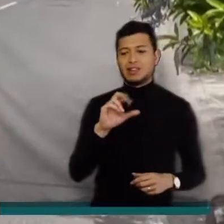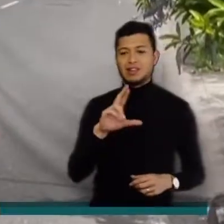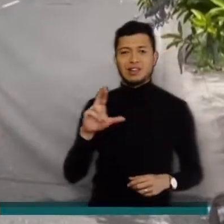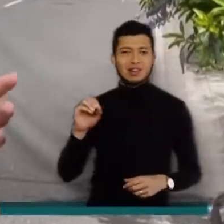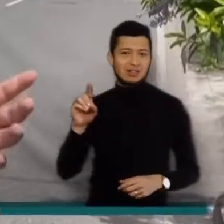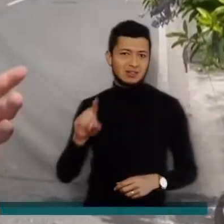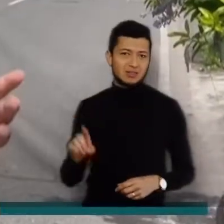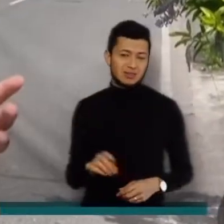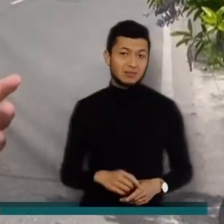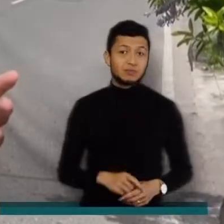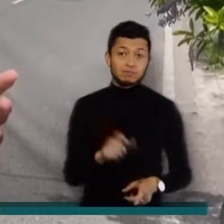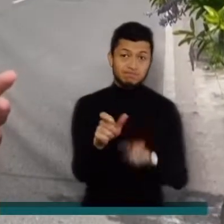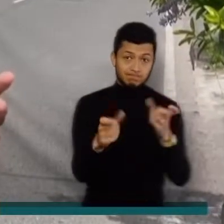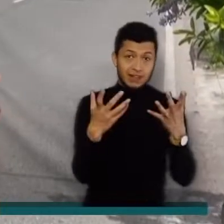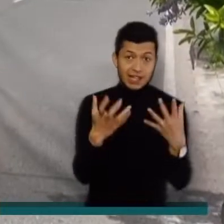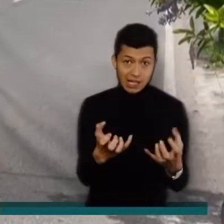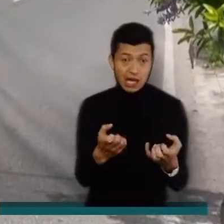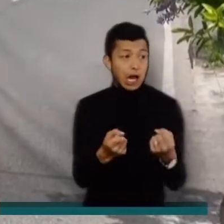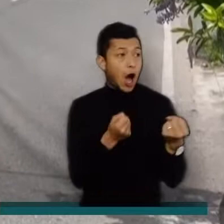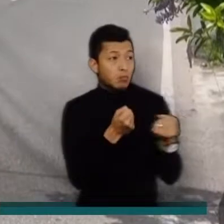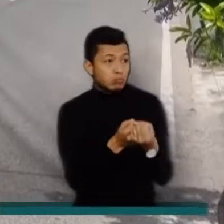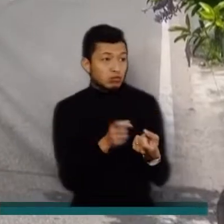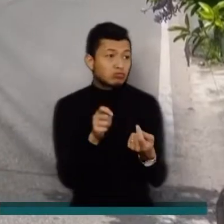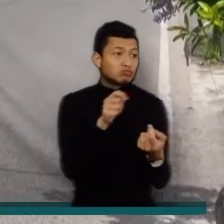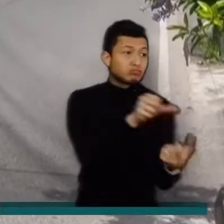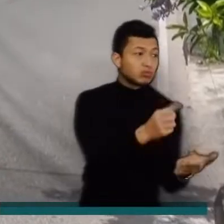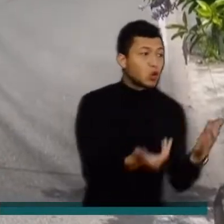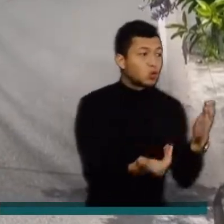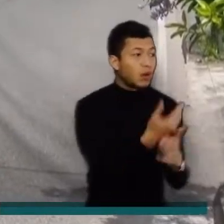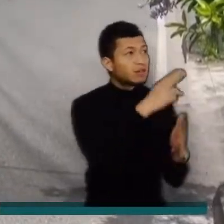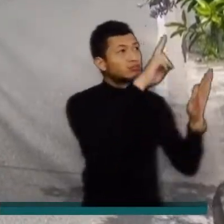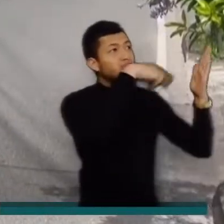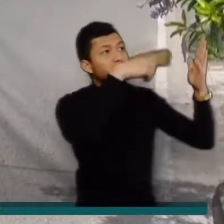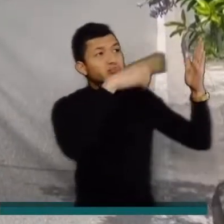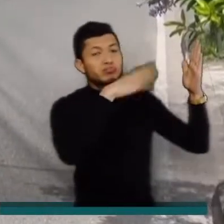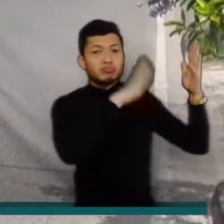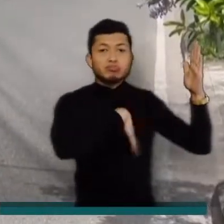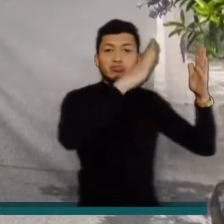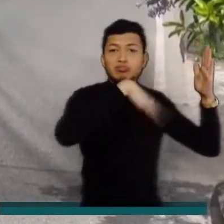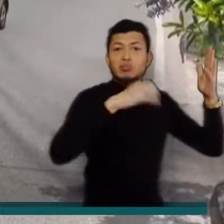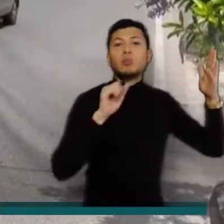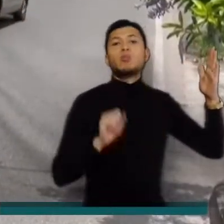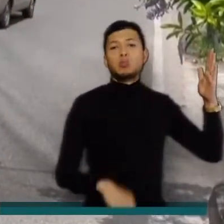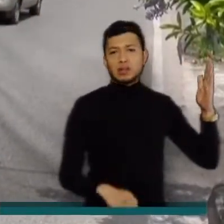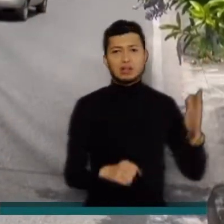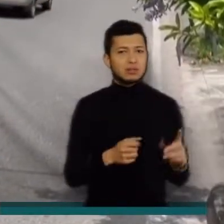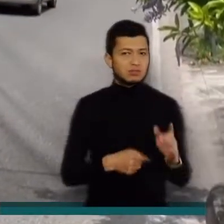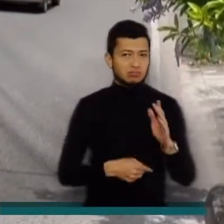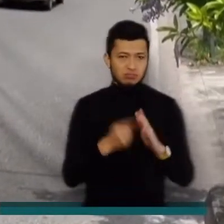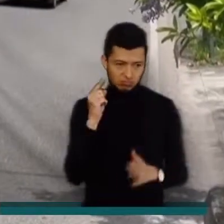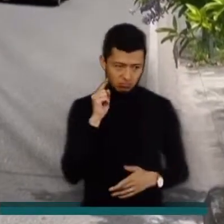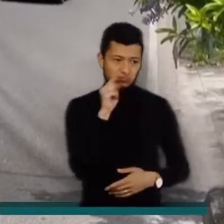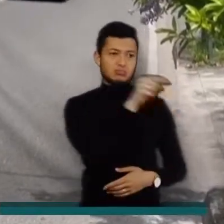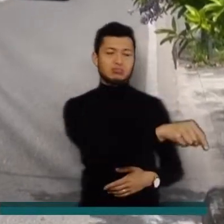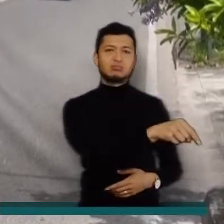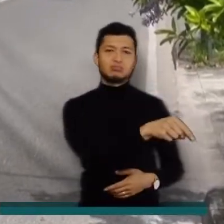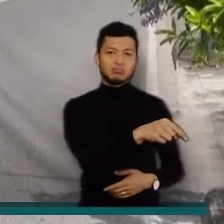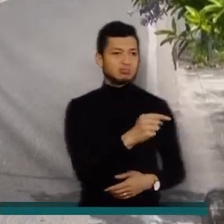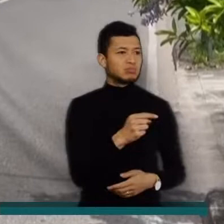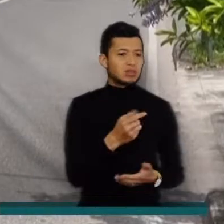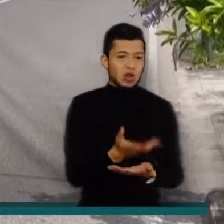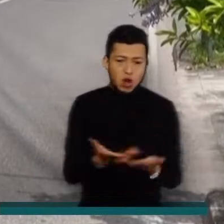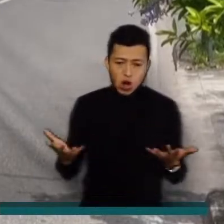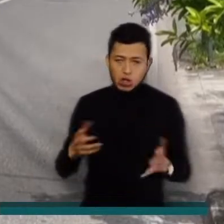las personas que deseen contribuir o patrocinar un nuevo mural en el Bioparque los carros podrán hacerlo directamente en ese lugar con recursos